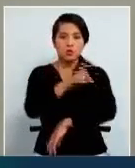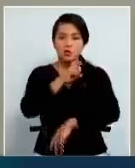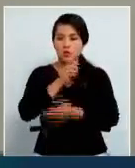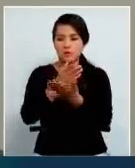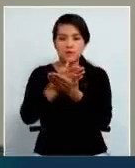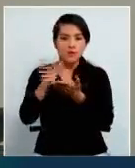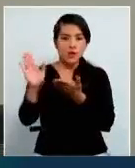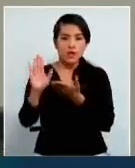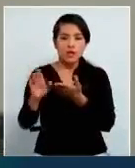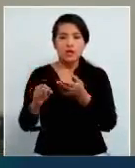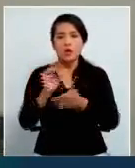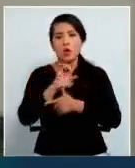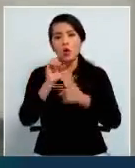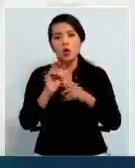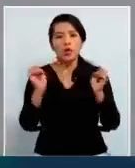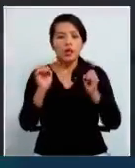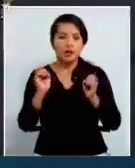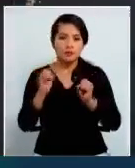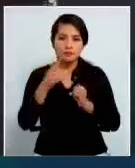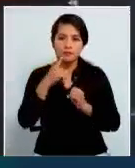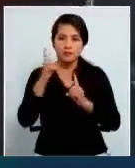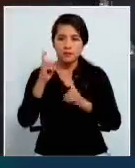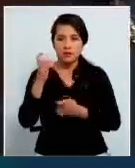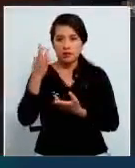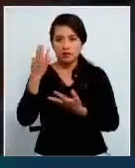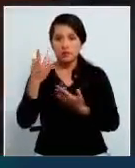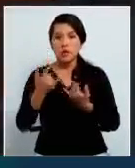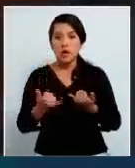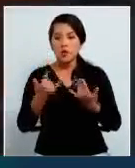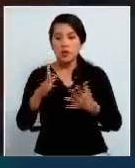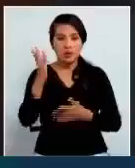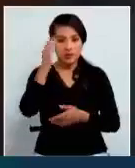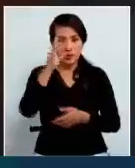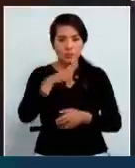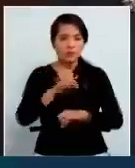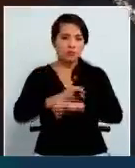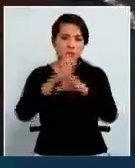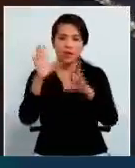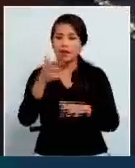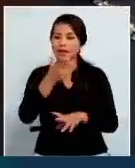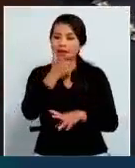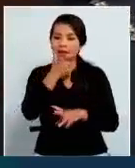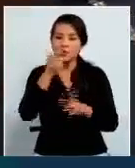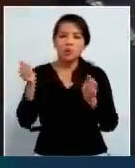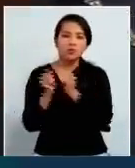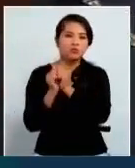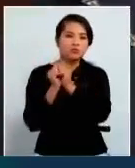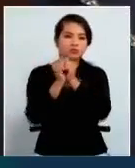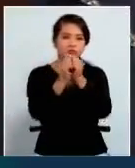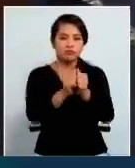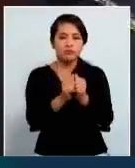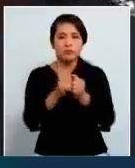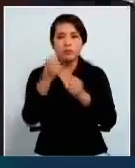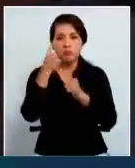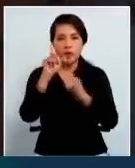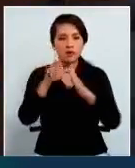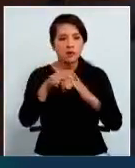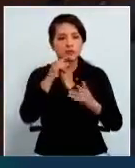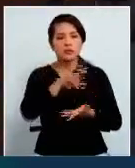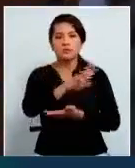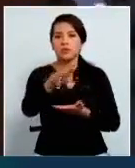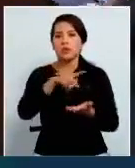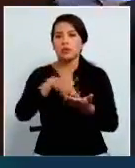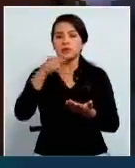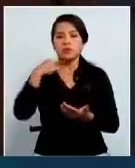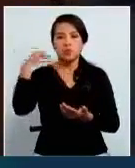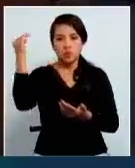Bueno, se lo ve ya en las imágenes, ¿no? Escoltando a Camacho. Precisamente así es que yo lo veo por acá, por Plaza Murillo. Entonces es eso